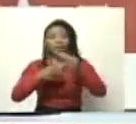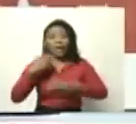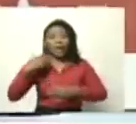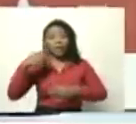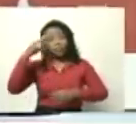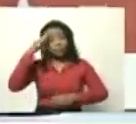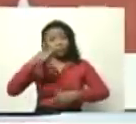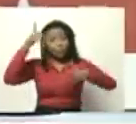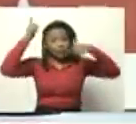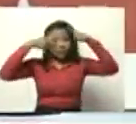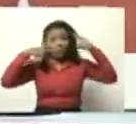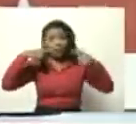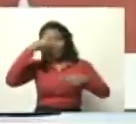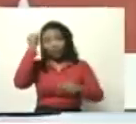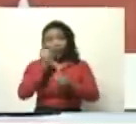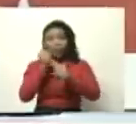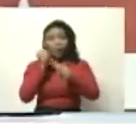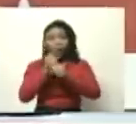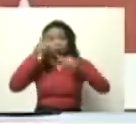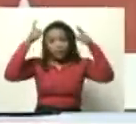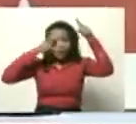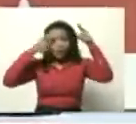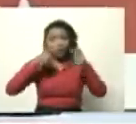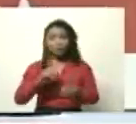comandante Chávez, en la obra del comandante Chávez.